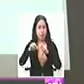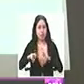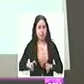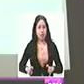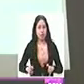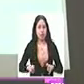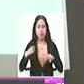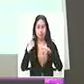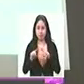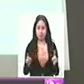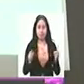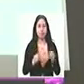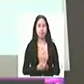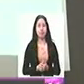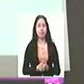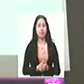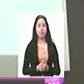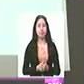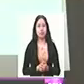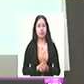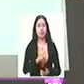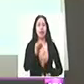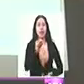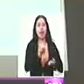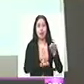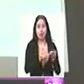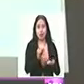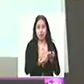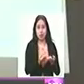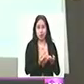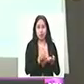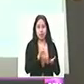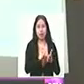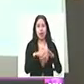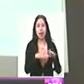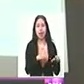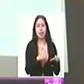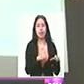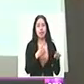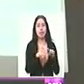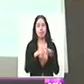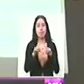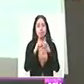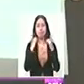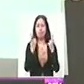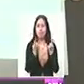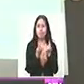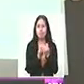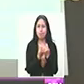embargo, tanto en el análisis que se hace en los distintos